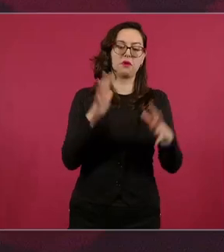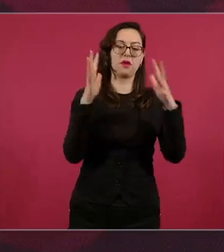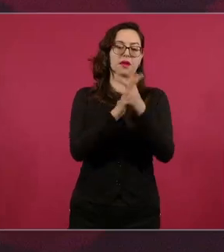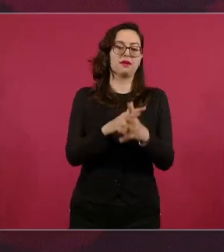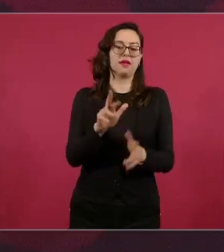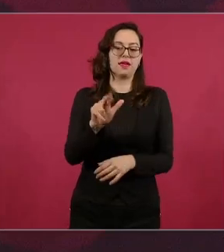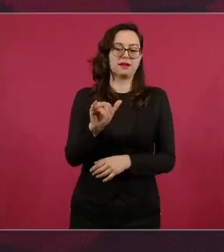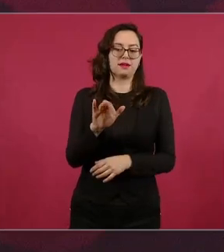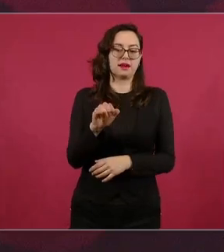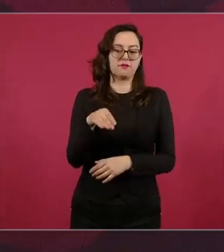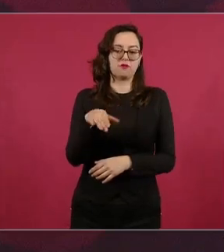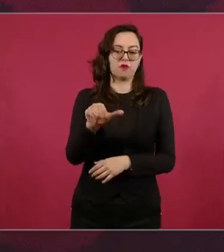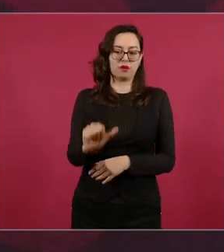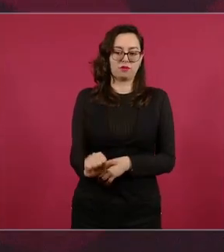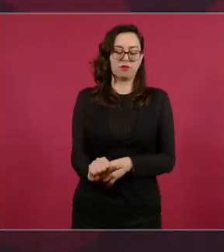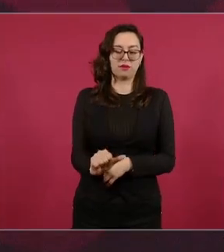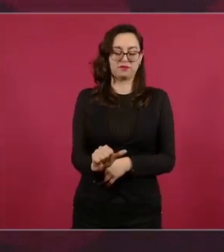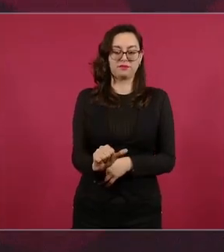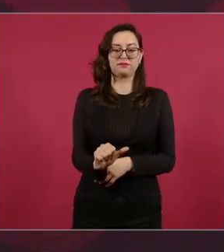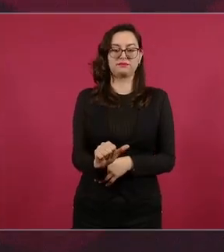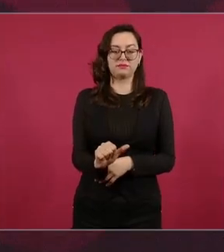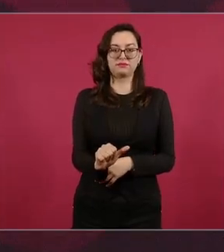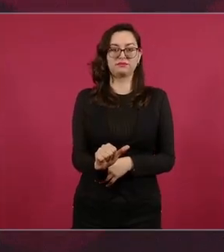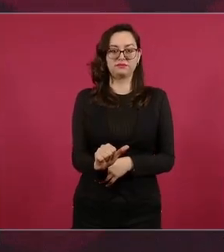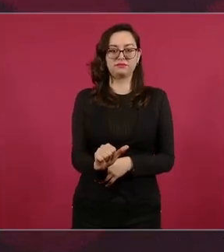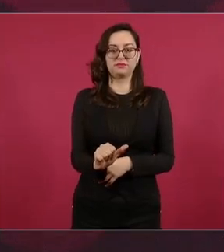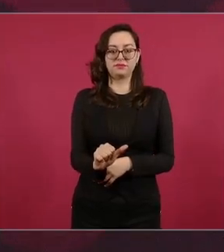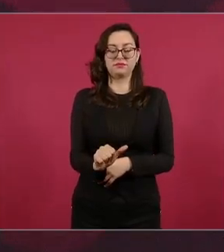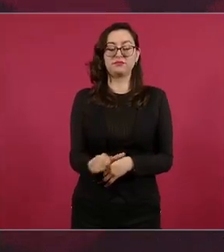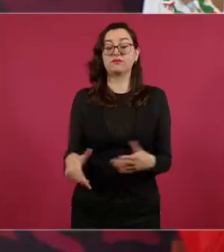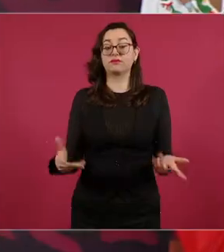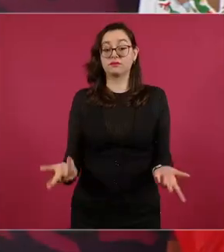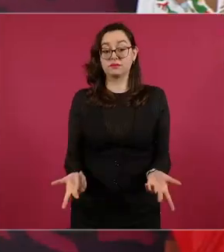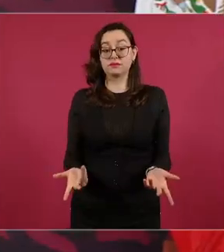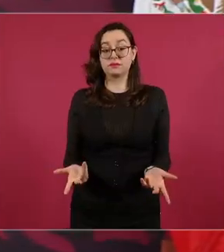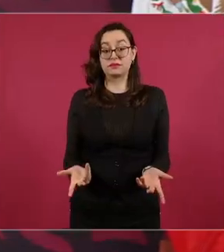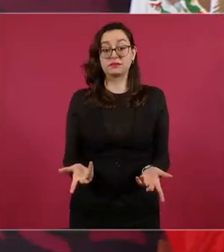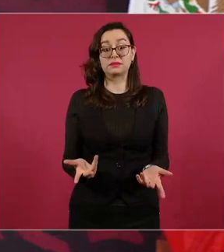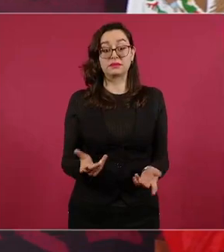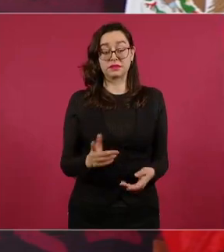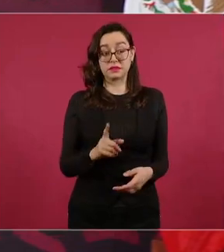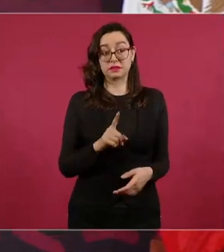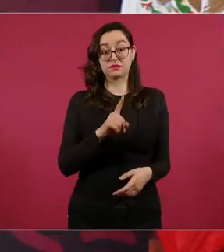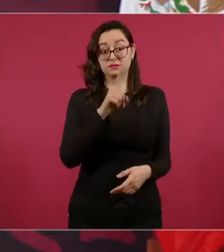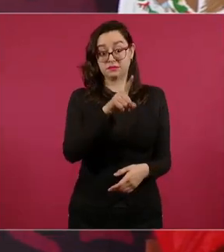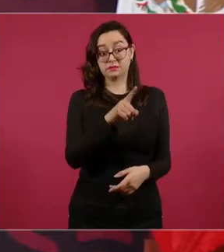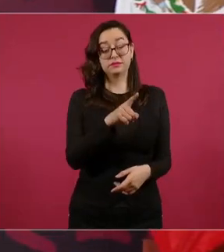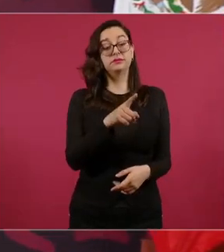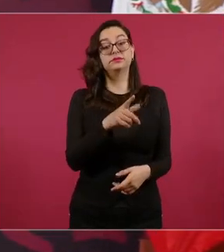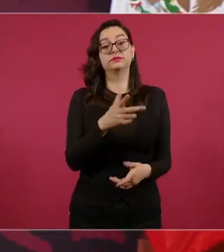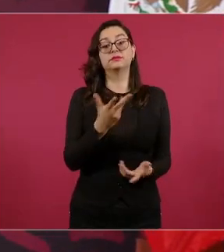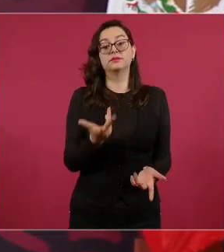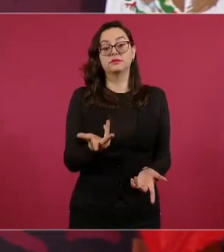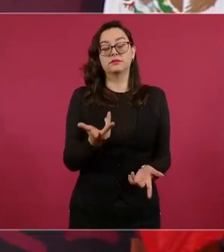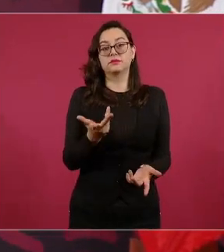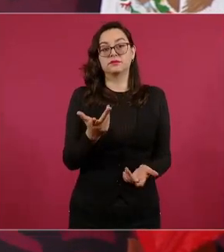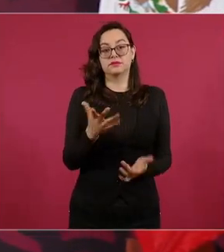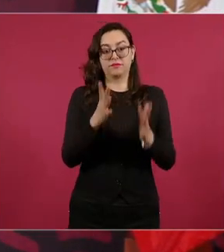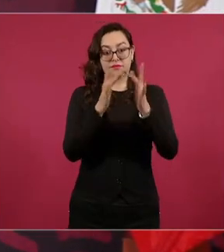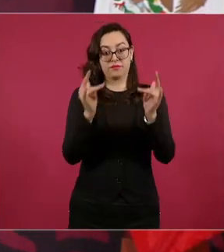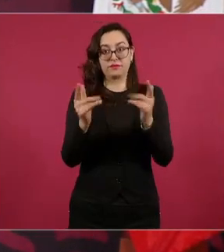y el triunfo de la República incluso enfrentando la invasión extranjera porque también los conservadores